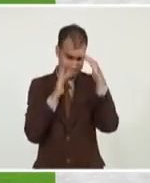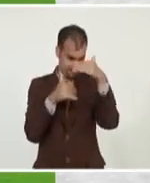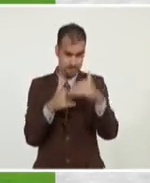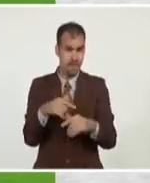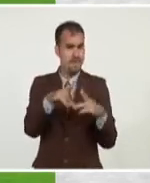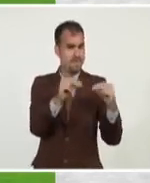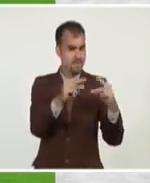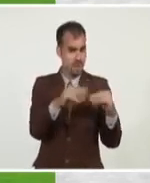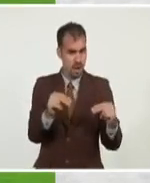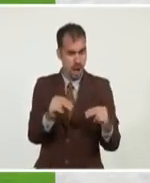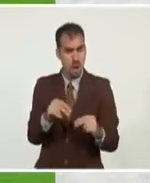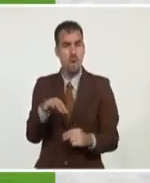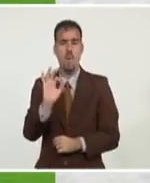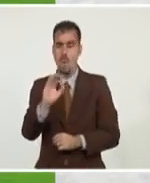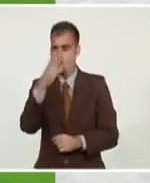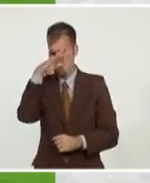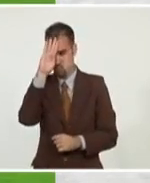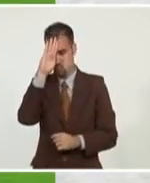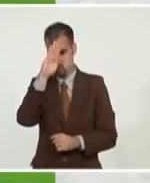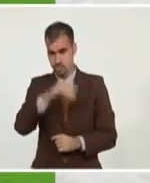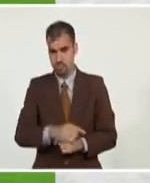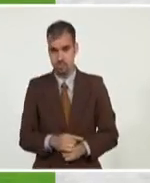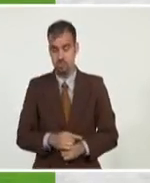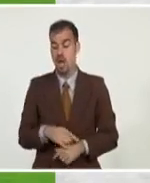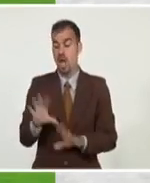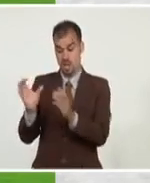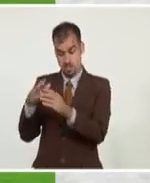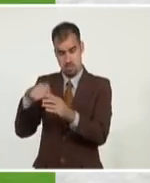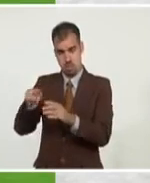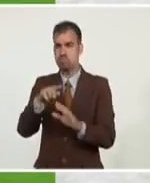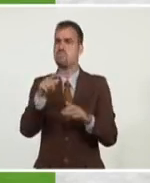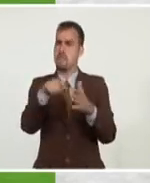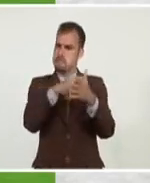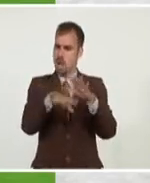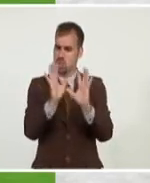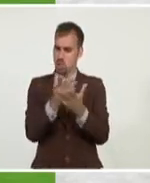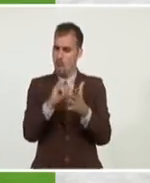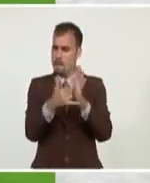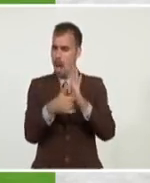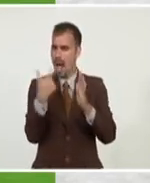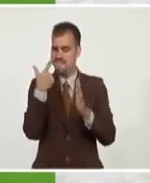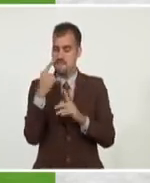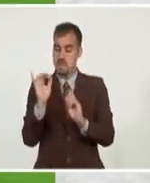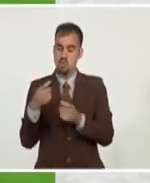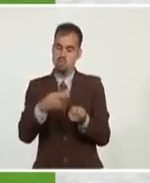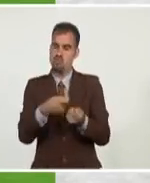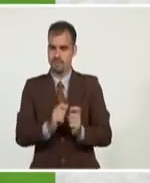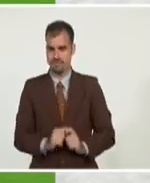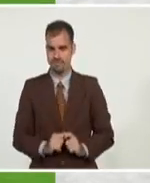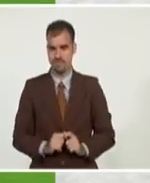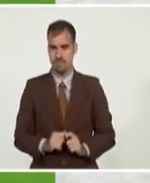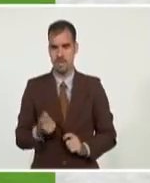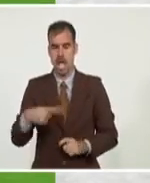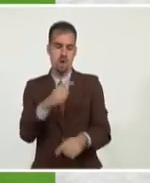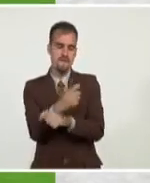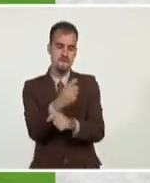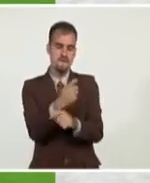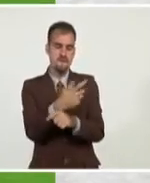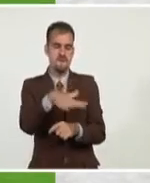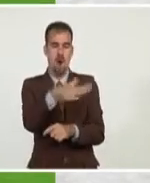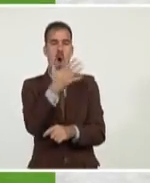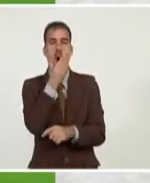siglas en inglés, organiza proyectos que encubren el verdadero objetivo, entre ellos, bueno, la promoción de liderazgo, la capacitación de jóvenes